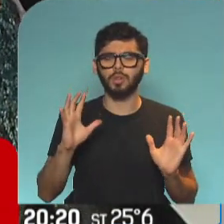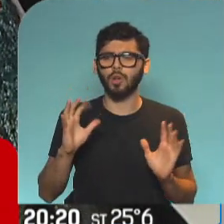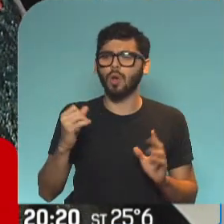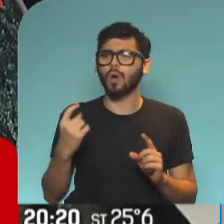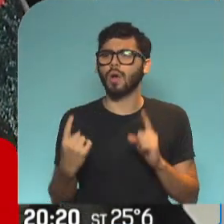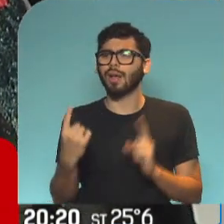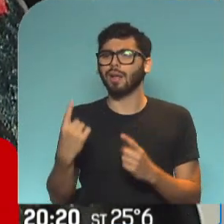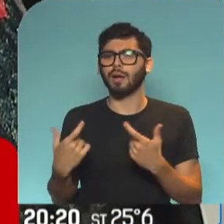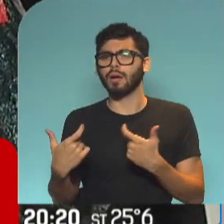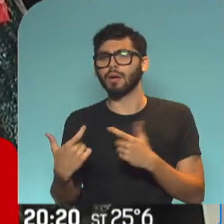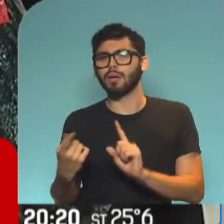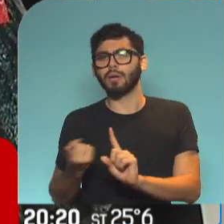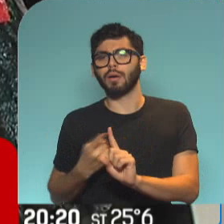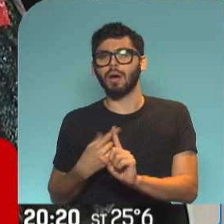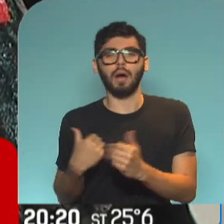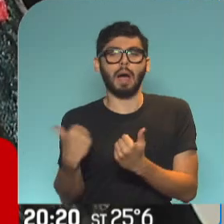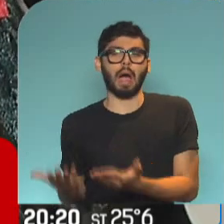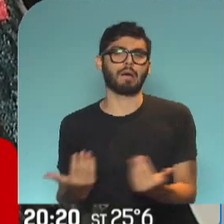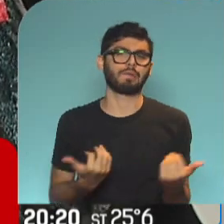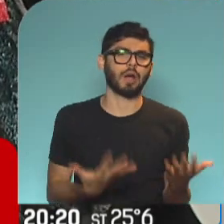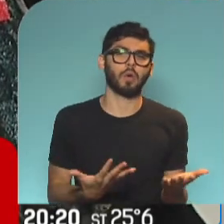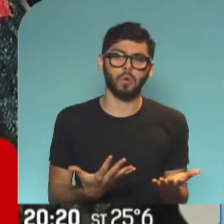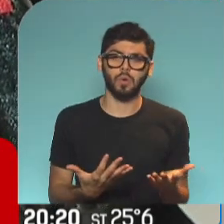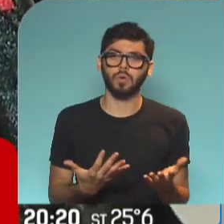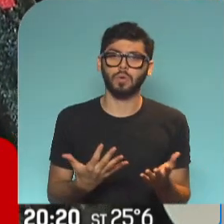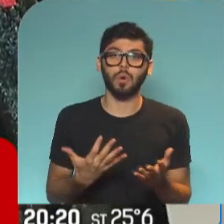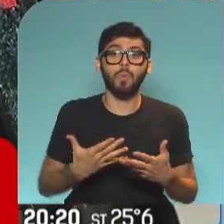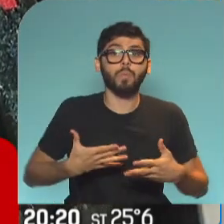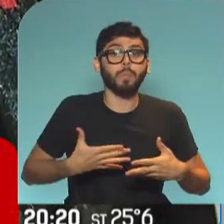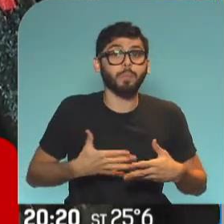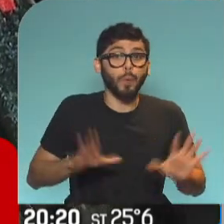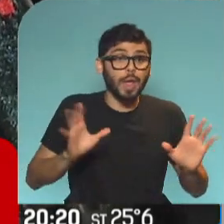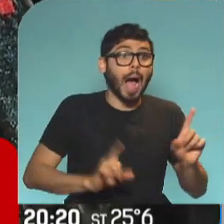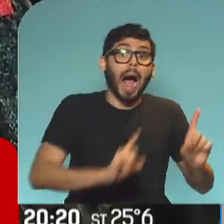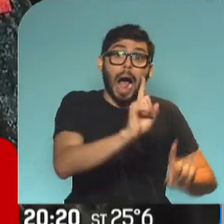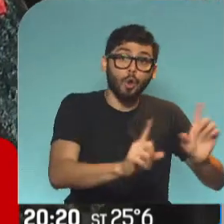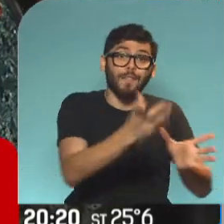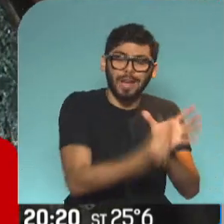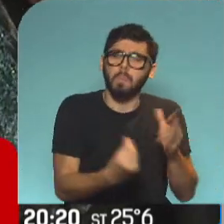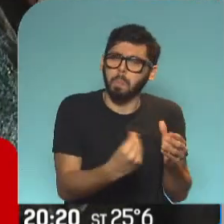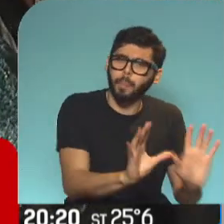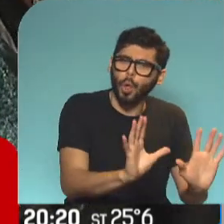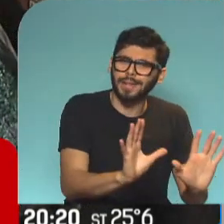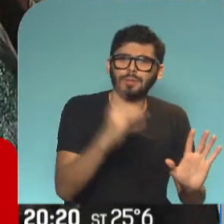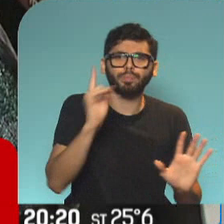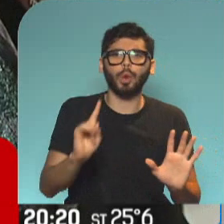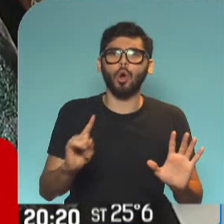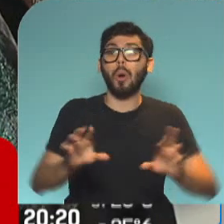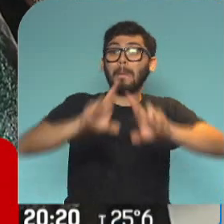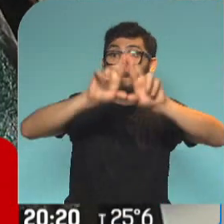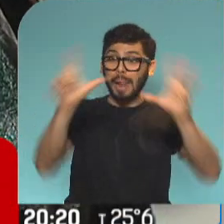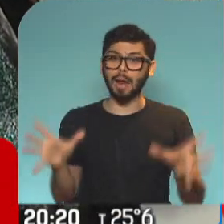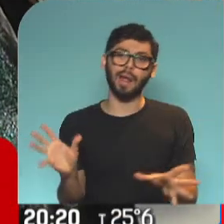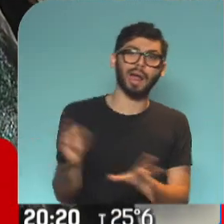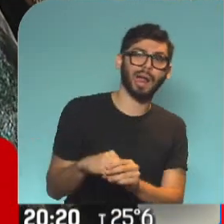en general. Siempre es posible que exista alguna desviación en particular, para lo cual el gobernador ha sido claro con el